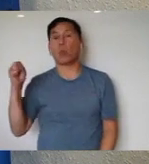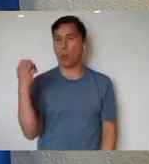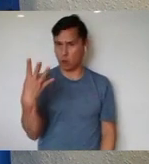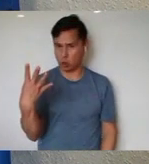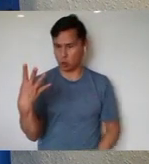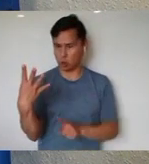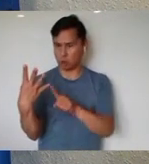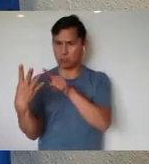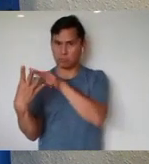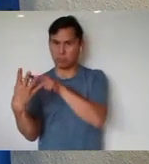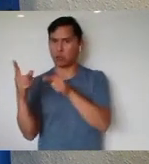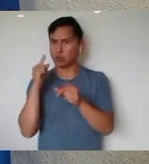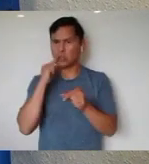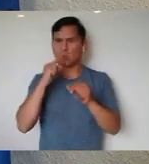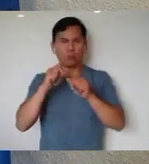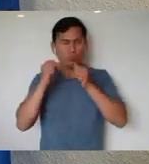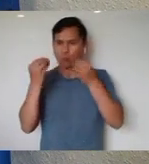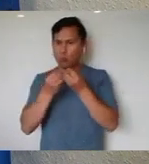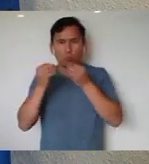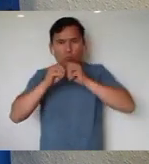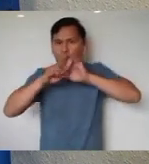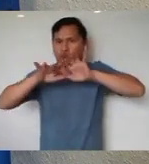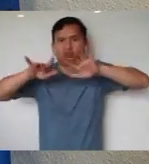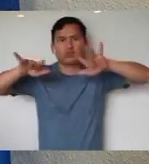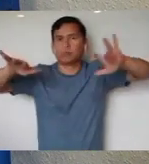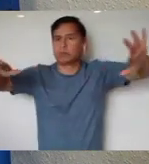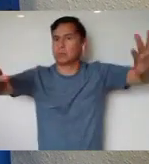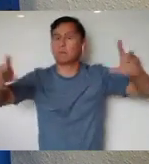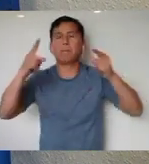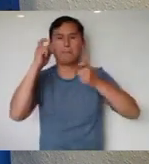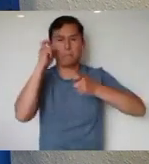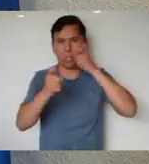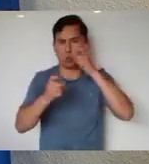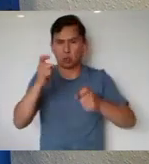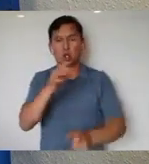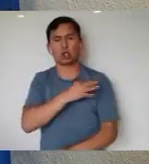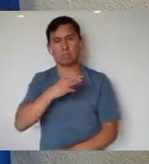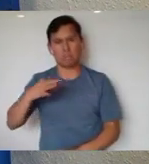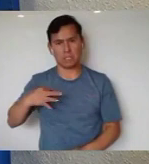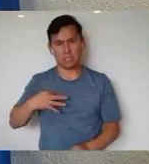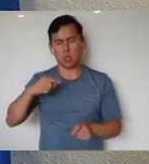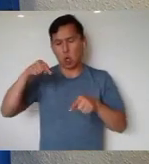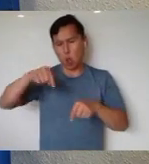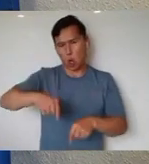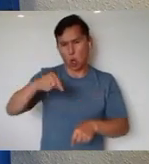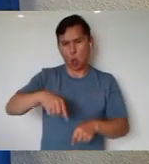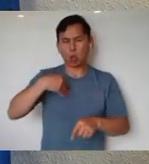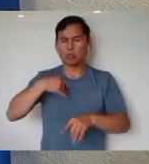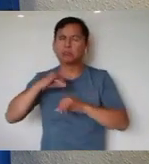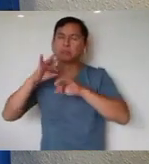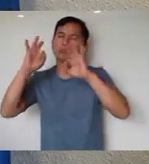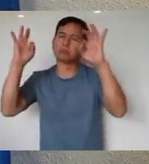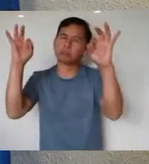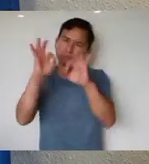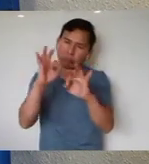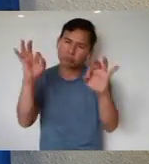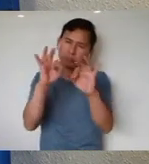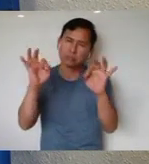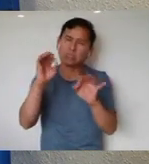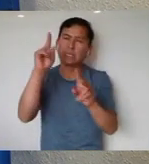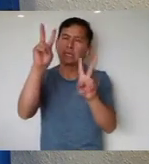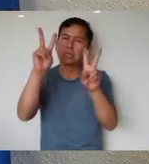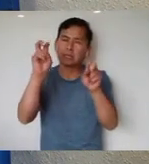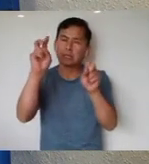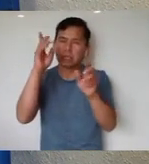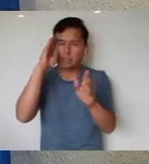cual existe una alta transmisión comunitaria, y es por eso que el Ministerio no solamente hoy día está recomendando, en